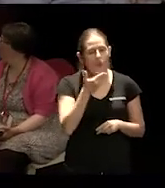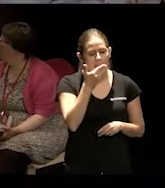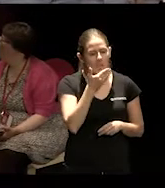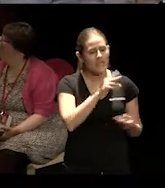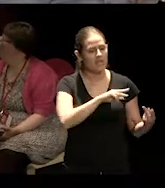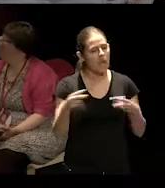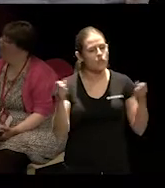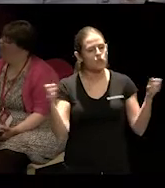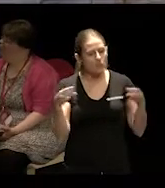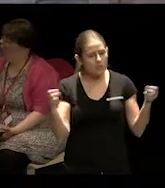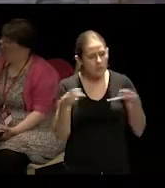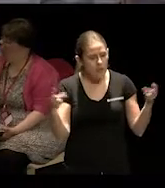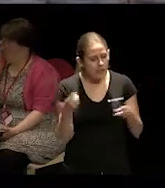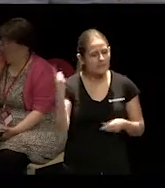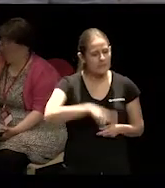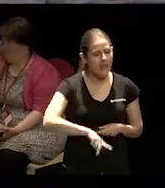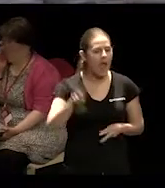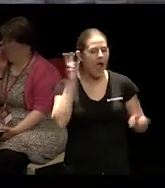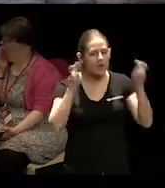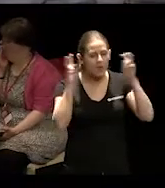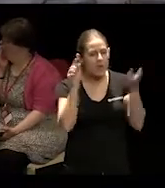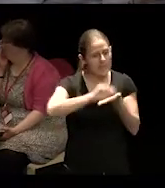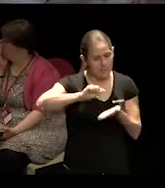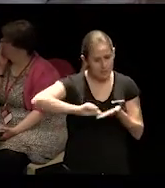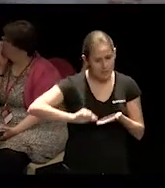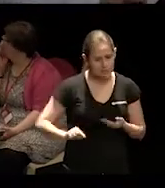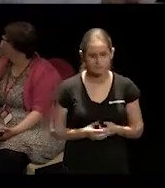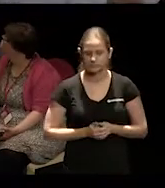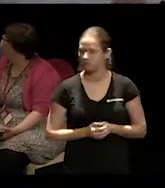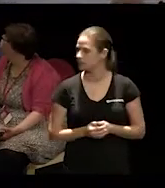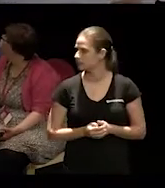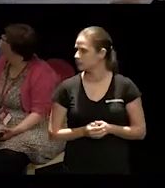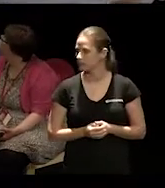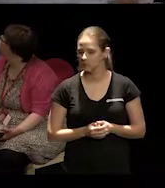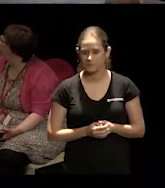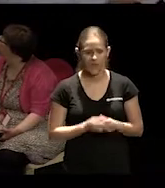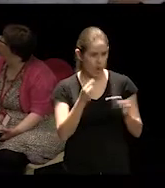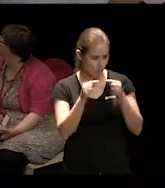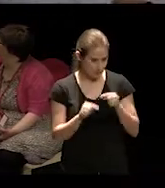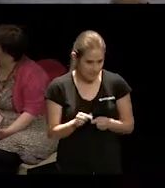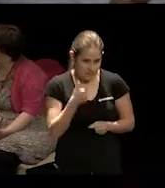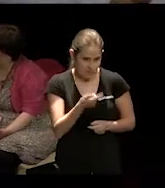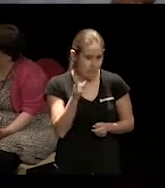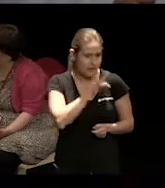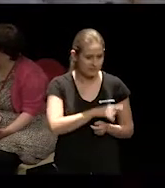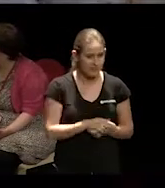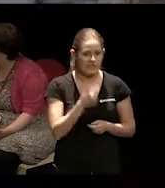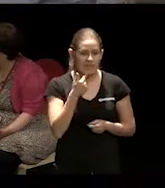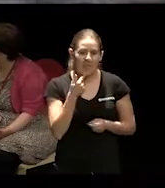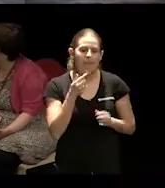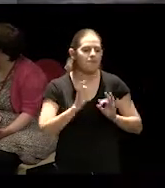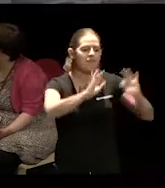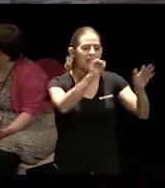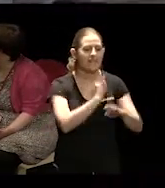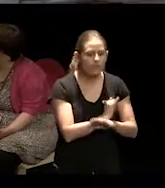Perdón, y audiodescripción. Corrígeme todo lo que sea posible. La ley nos reconoce, porque no hacemos ni subtitulado a la descripción.